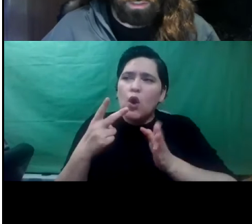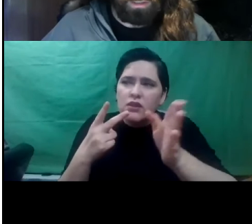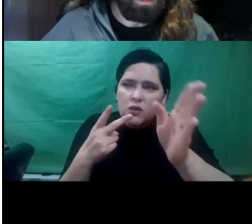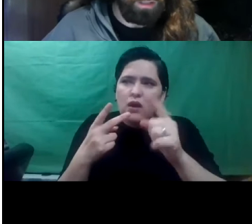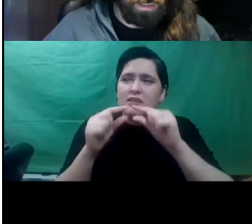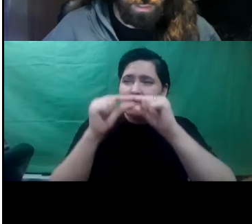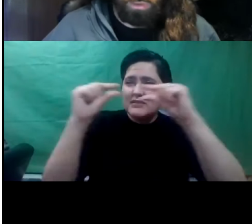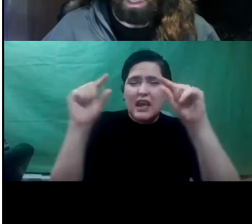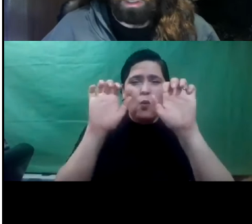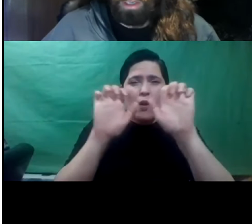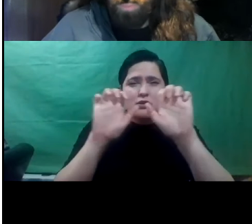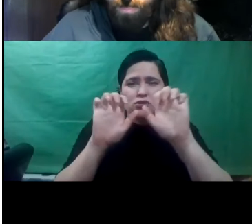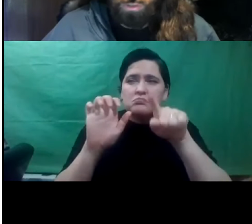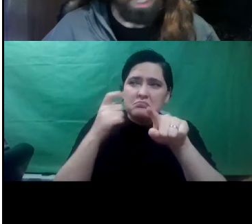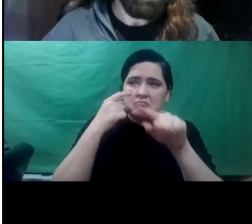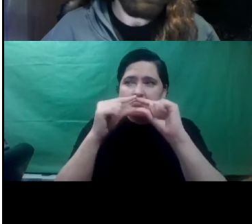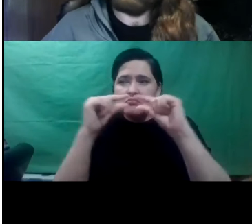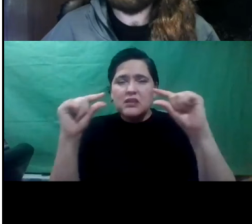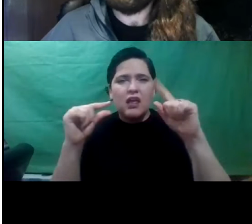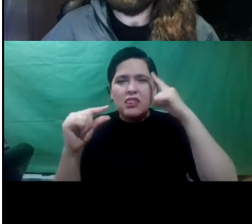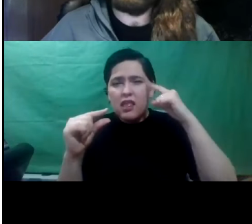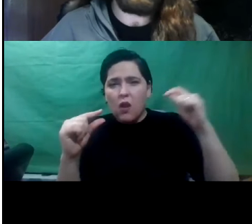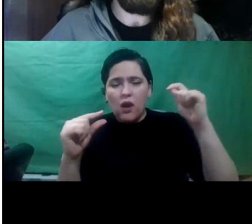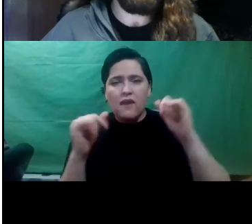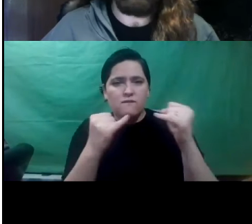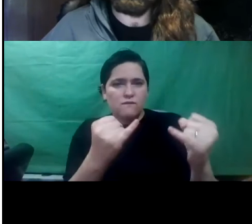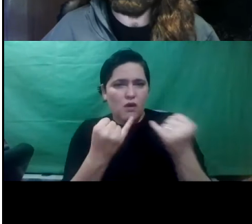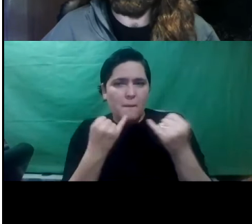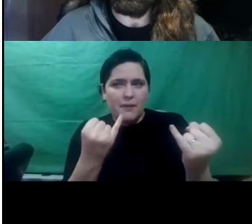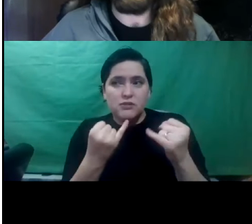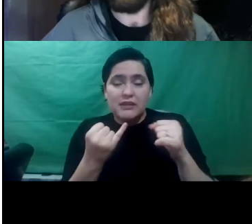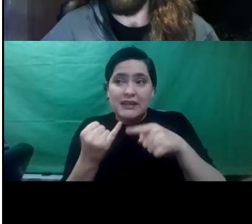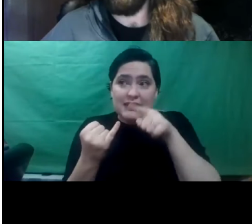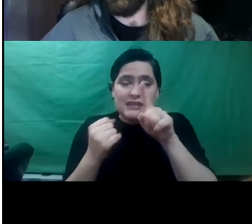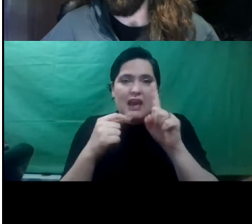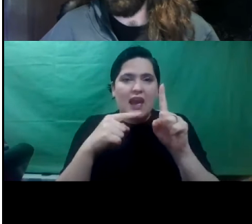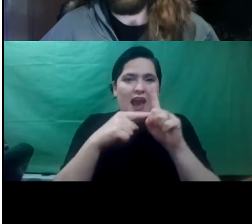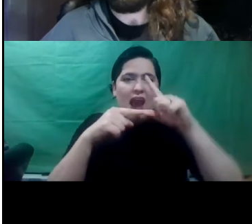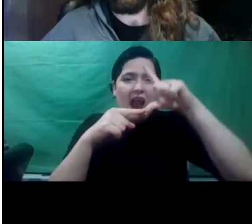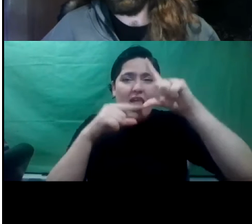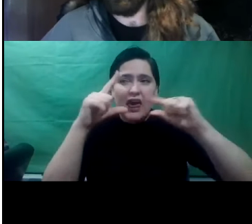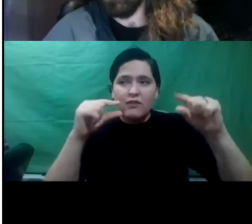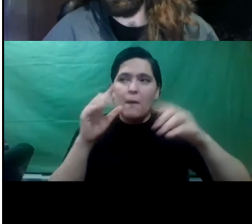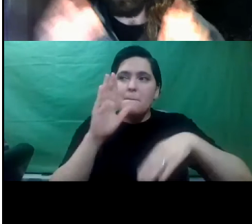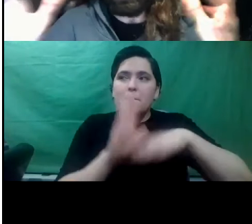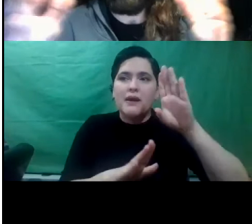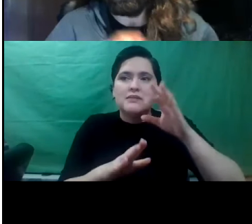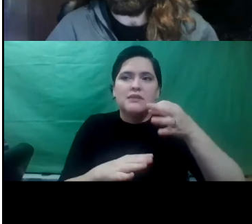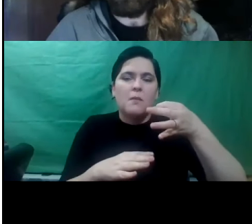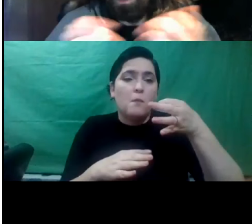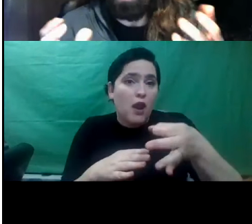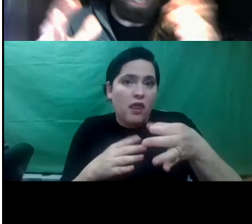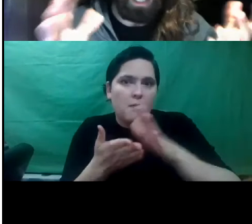ecuación bastante estándar, digamos, de la teoría de la información, y esto es el gráfico más clásico de la entropía de una moneda. Entonces, una moneda tiene dos